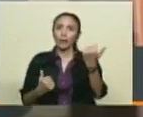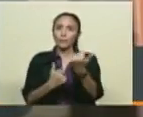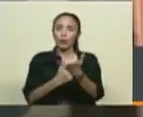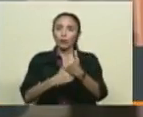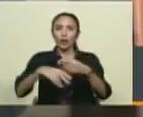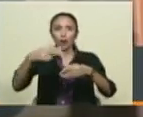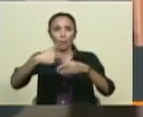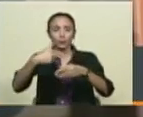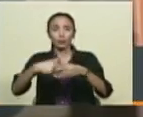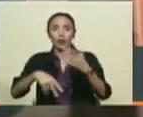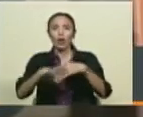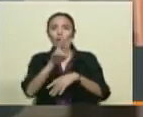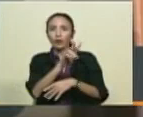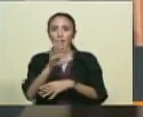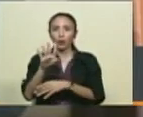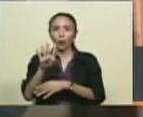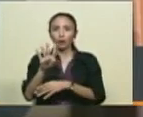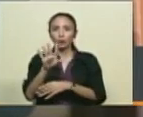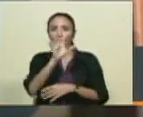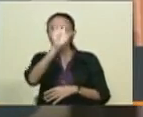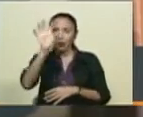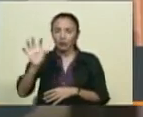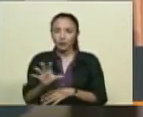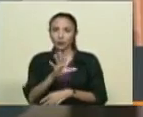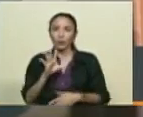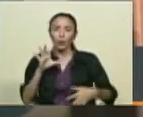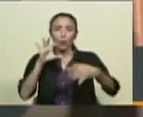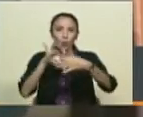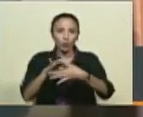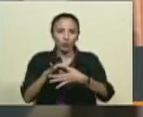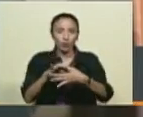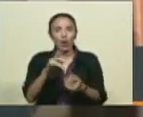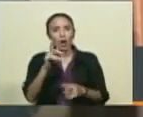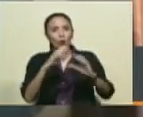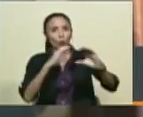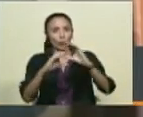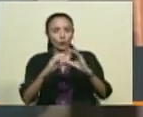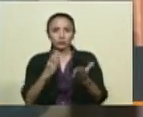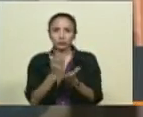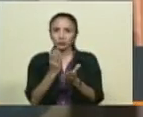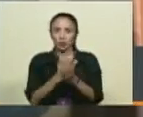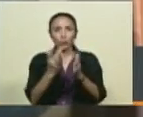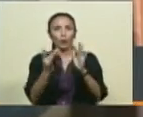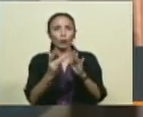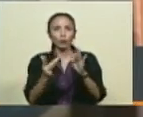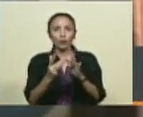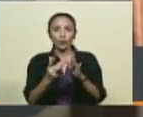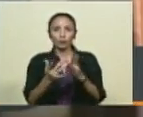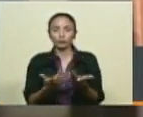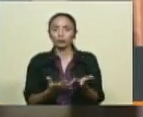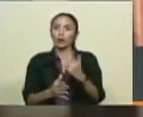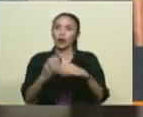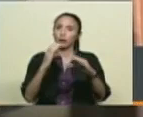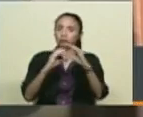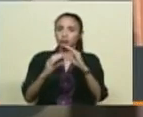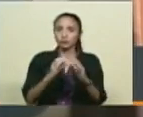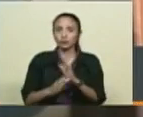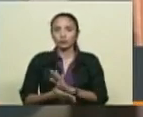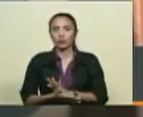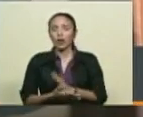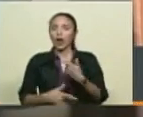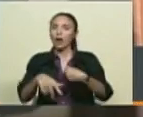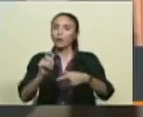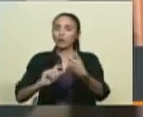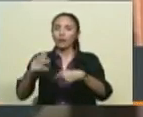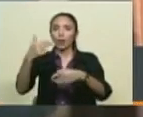los 24 países con los cuales nos hemos mantenido en comunicación permanente. En parte de nuestra diplomacia petrolera, de